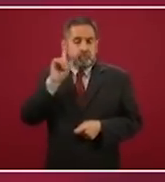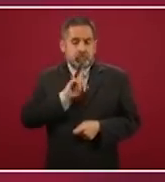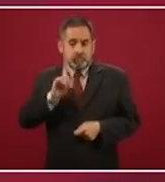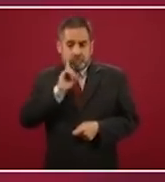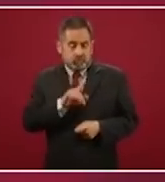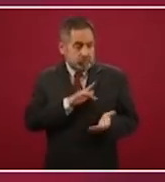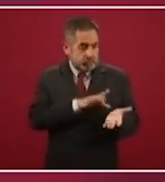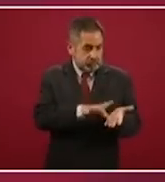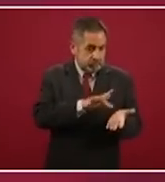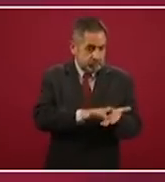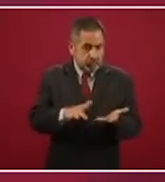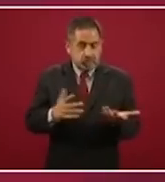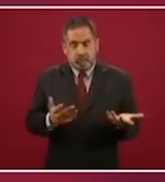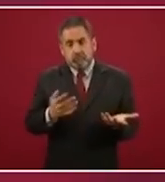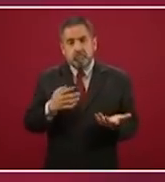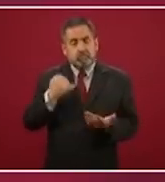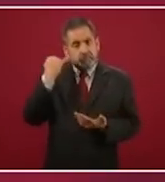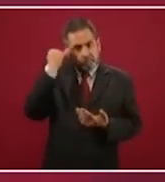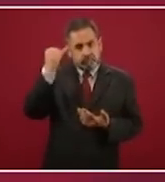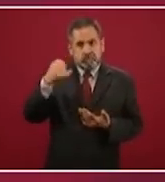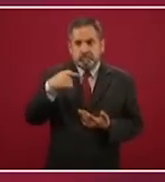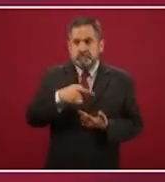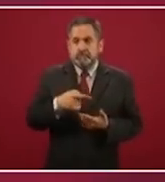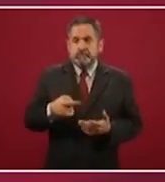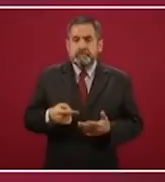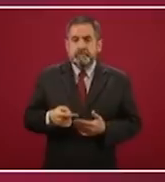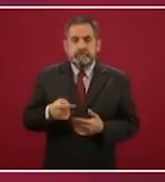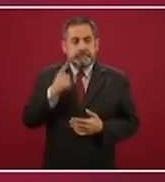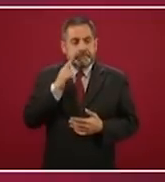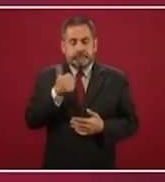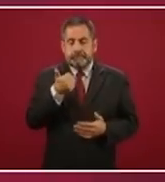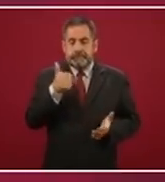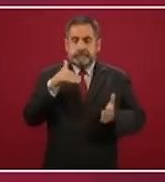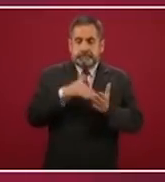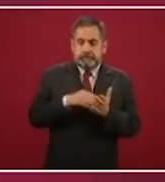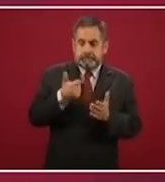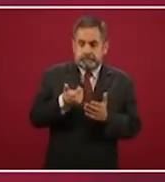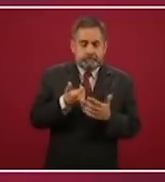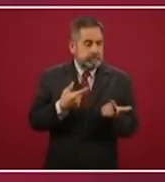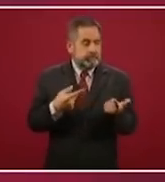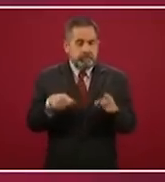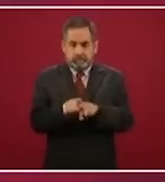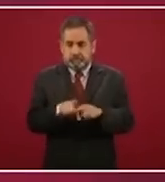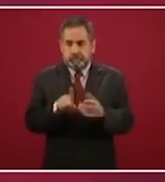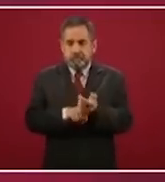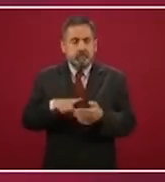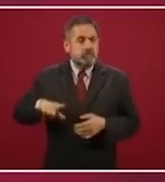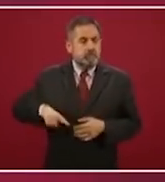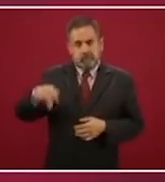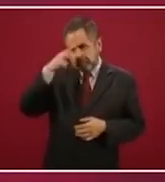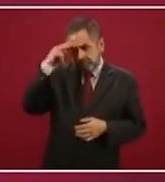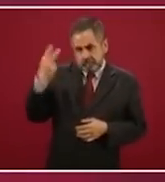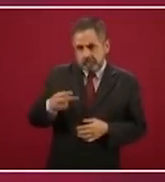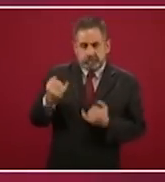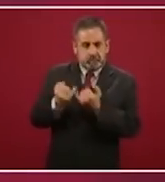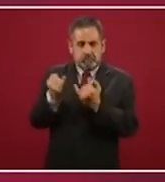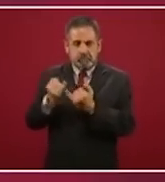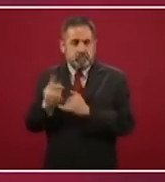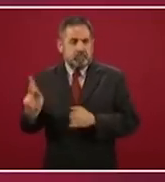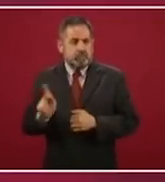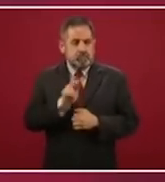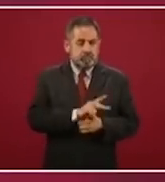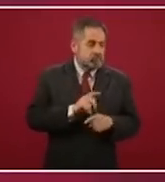mujeres. Y es un esquema en donde para 6,000 pesos es el mismo esquema del Gobierno de México,